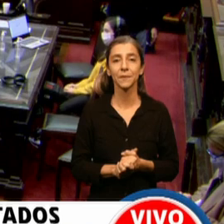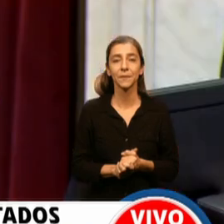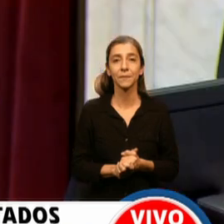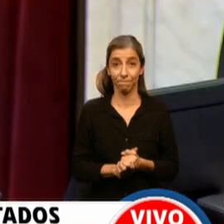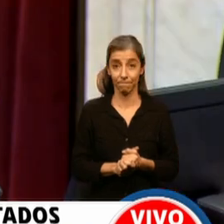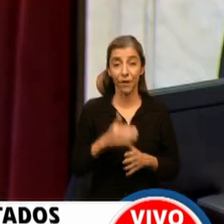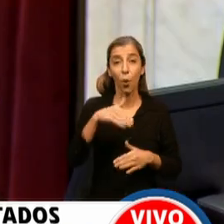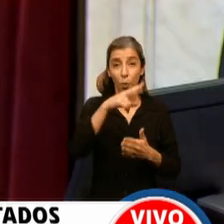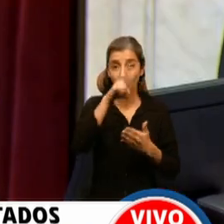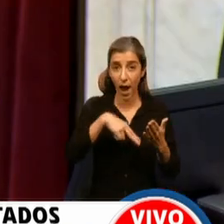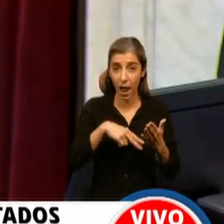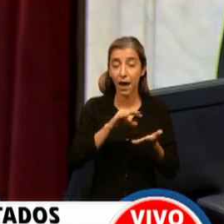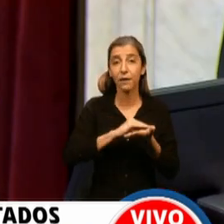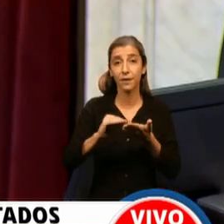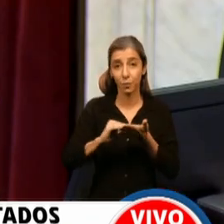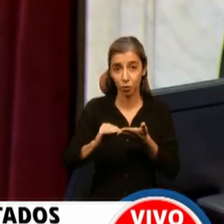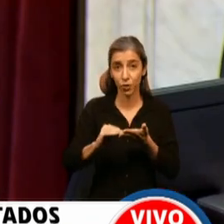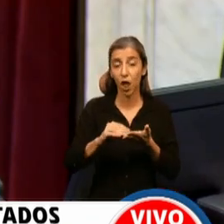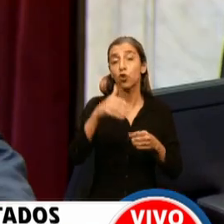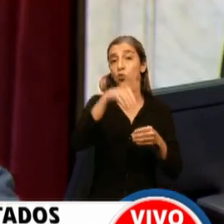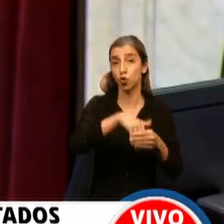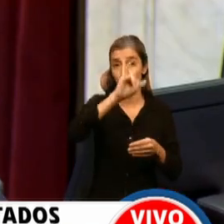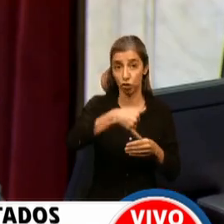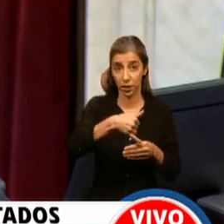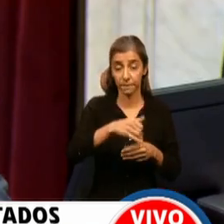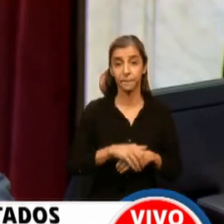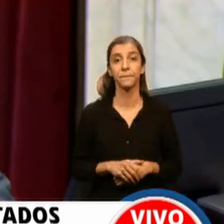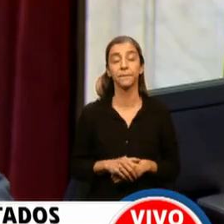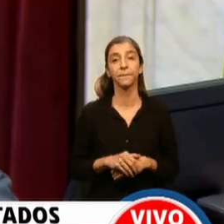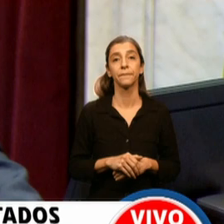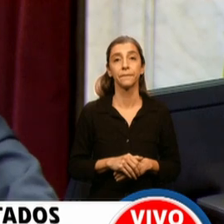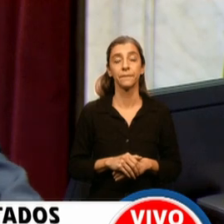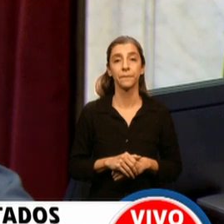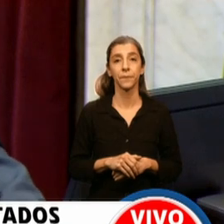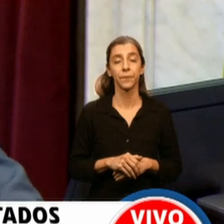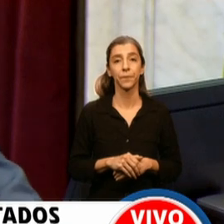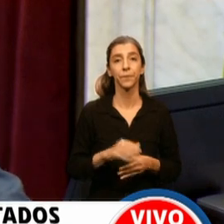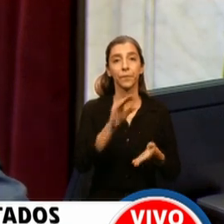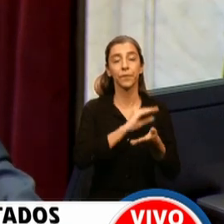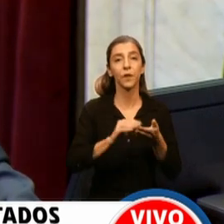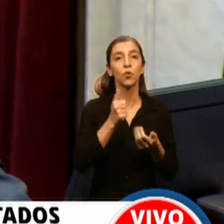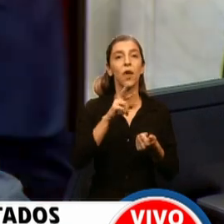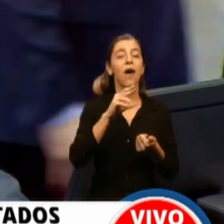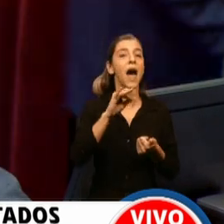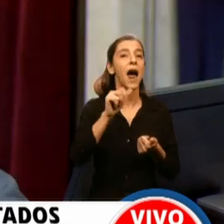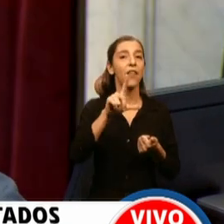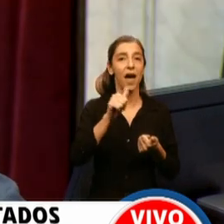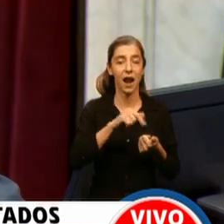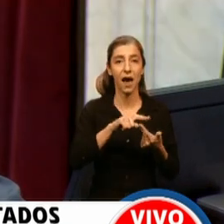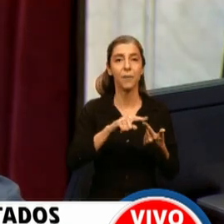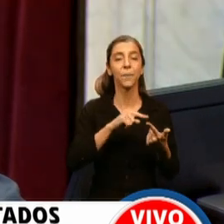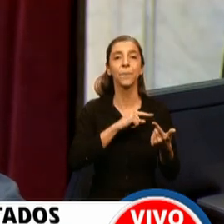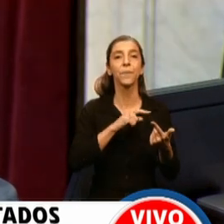voy a leer los diputados que figuran con voto afirmativo diputado abdala de matarazzo